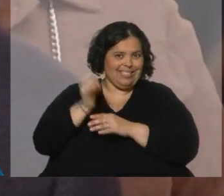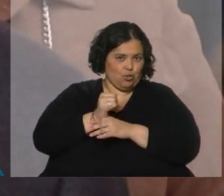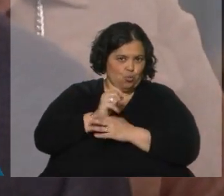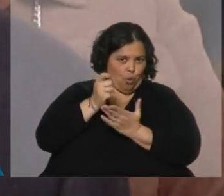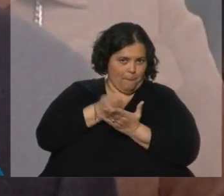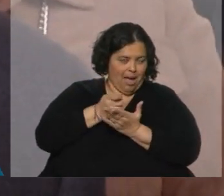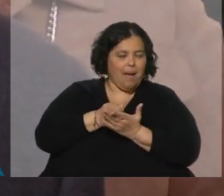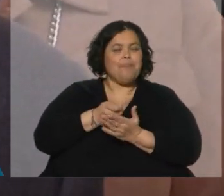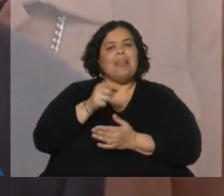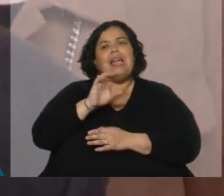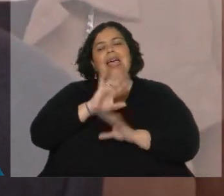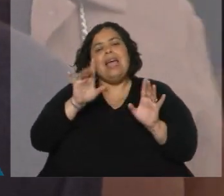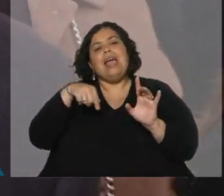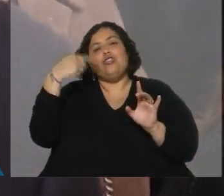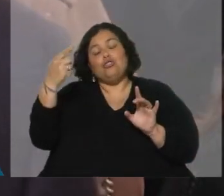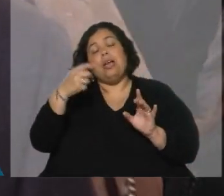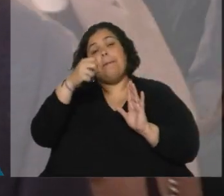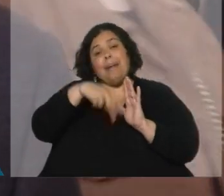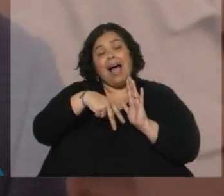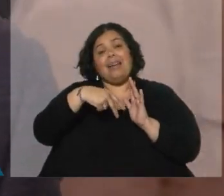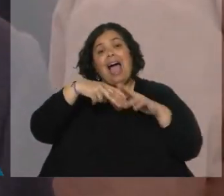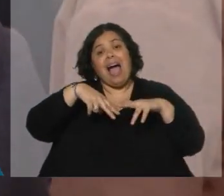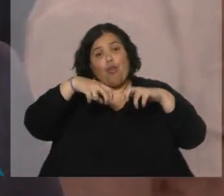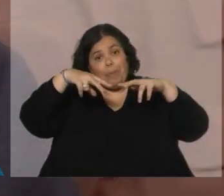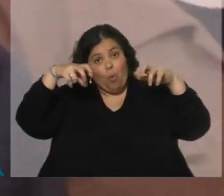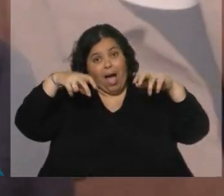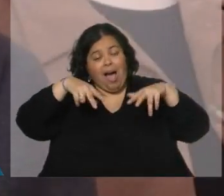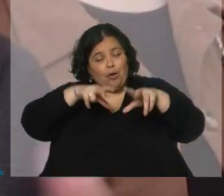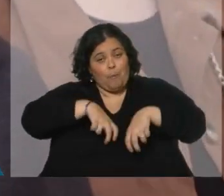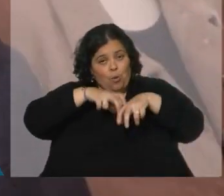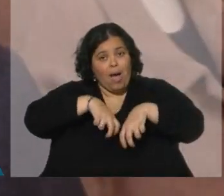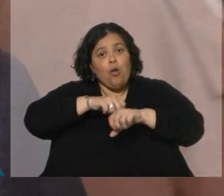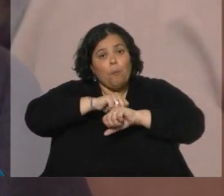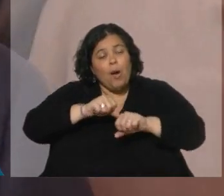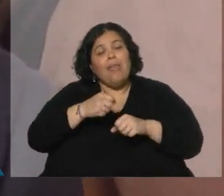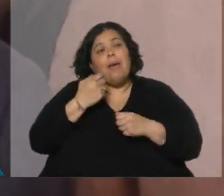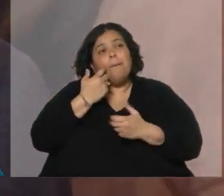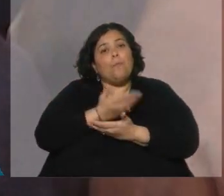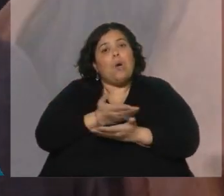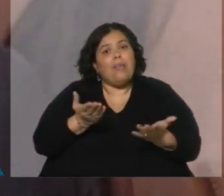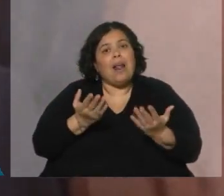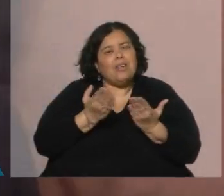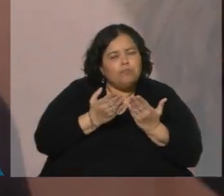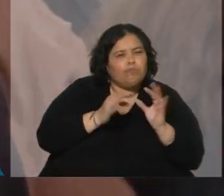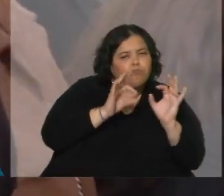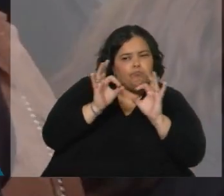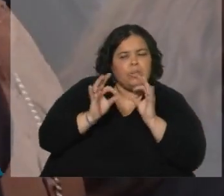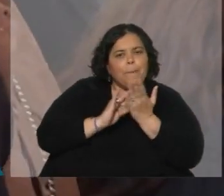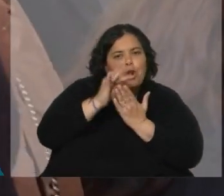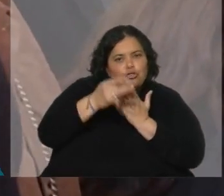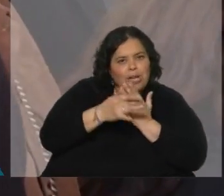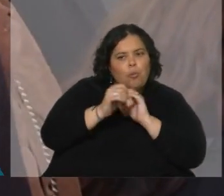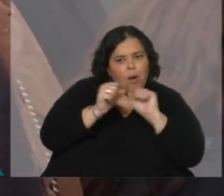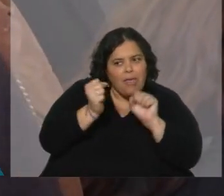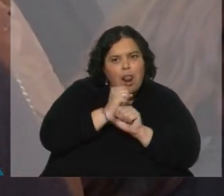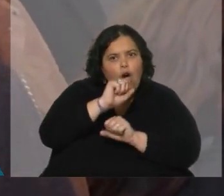tengan la posibilidad de de con el estudio del proyecto lograr el aval para que se haga para que se